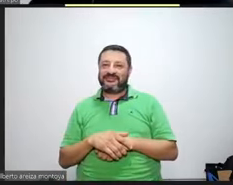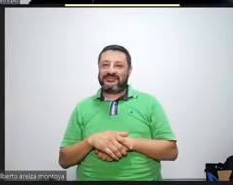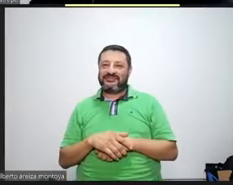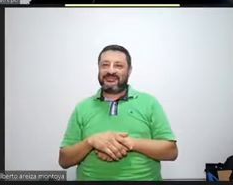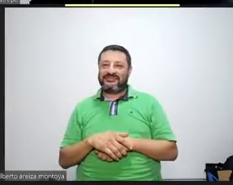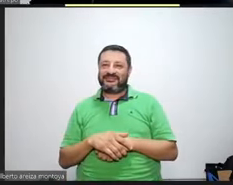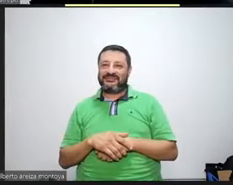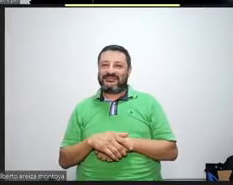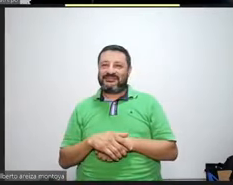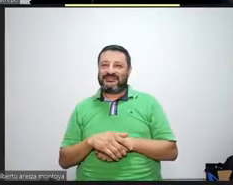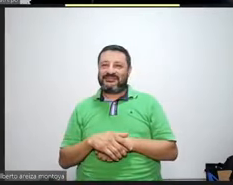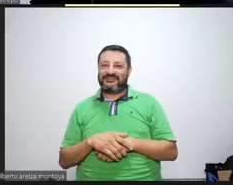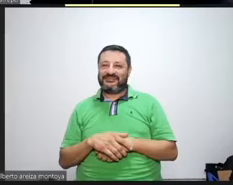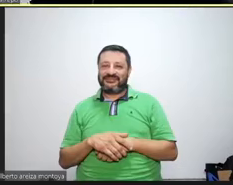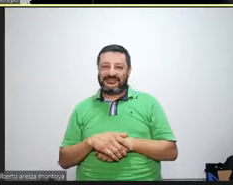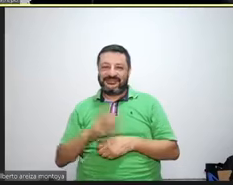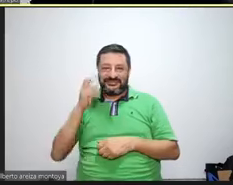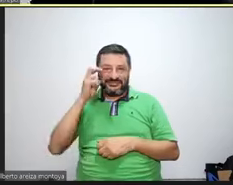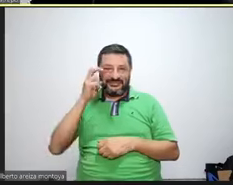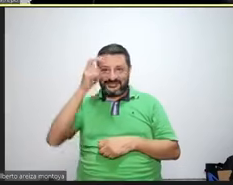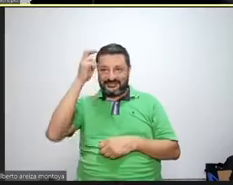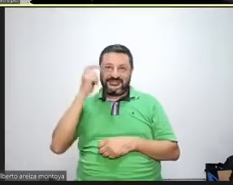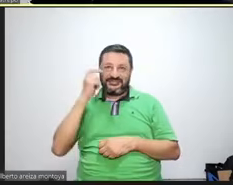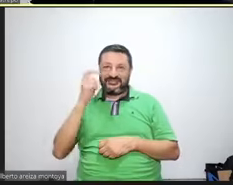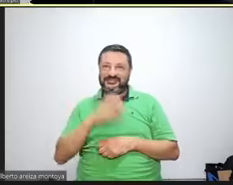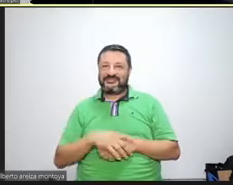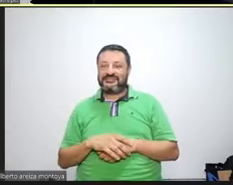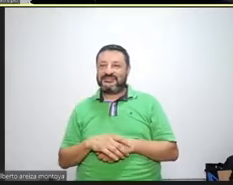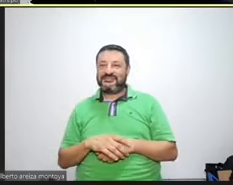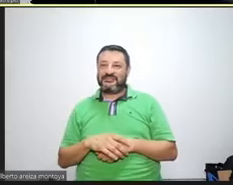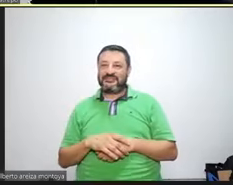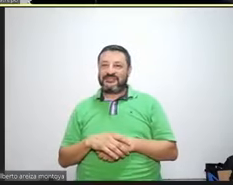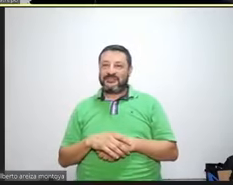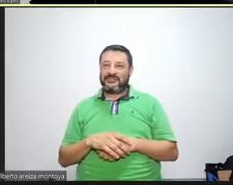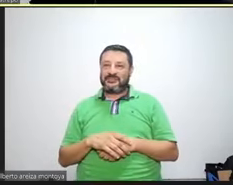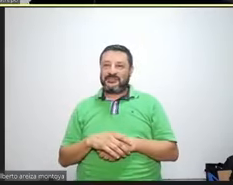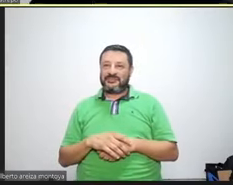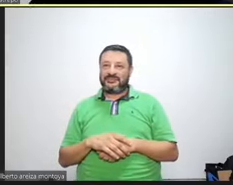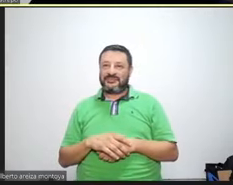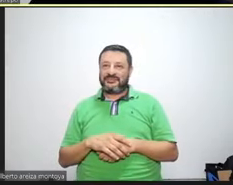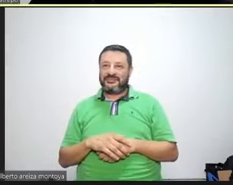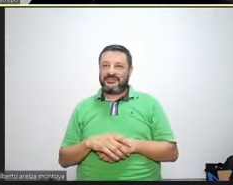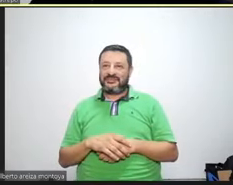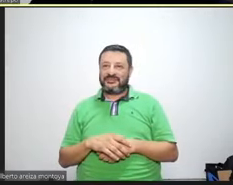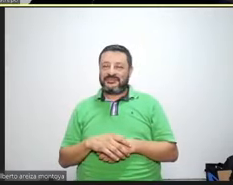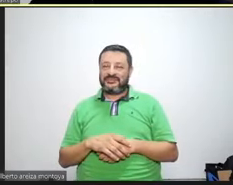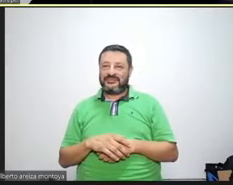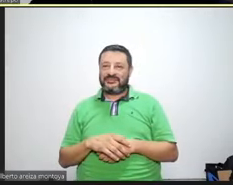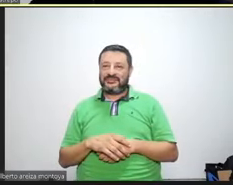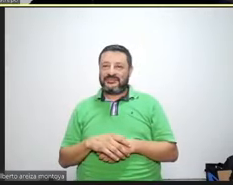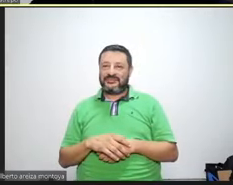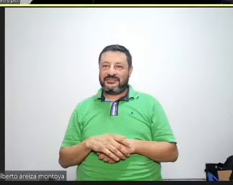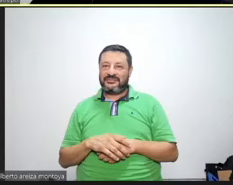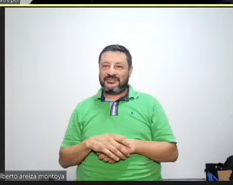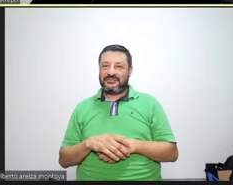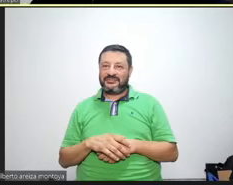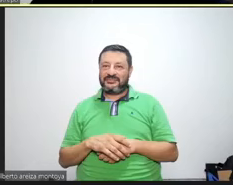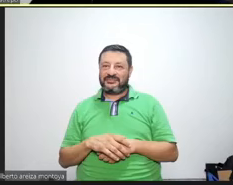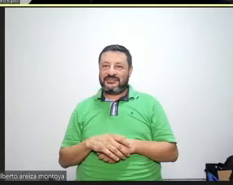Gina, hablemos un poco de esa, como de ese presente. ¿Cuántos ciclos olímpicos lleva?